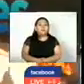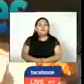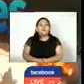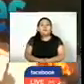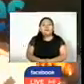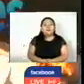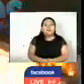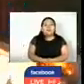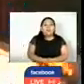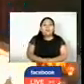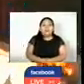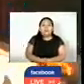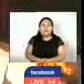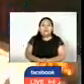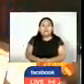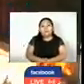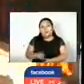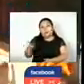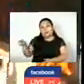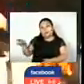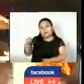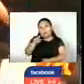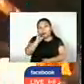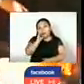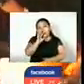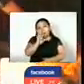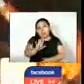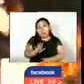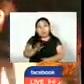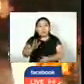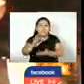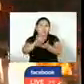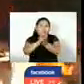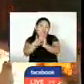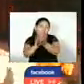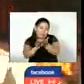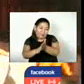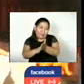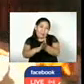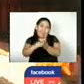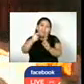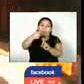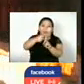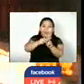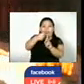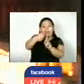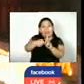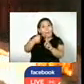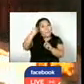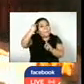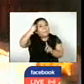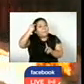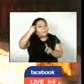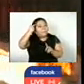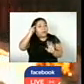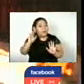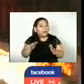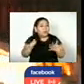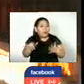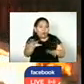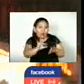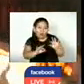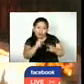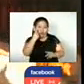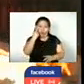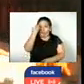pues ellas ignoran que dicen ellas que crecía de guineo por el color va porque hay mucha gente que